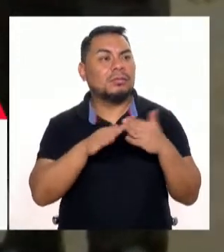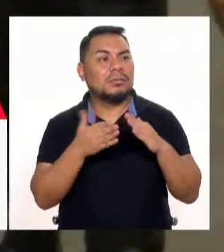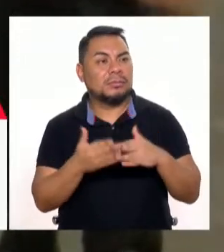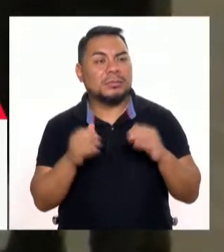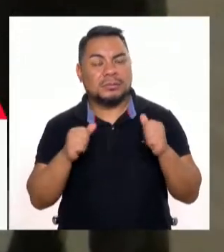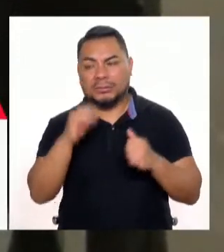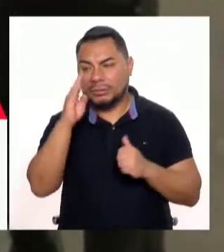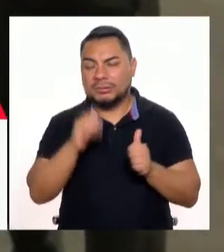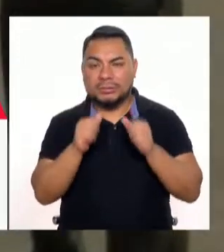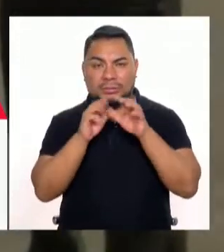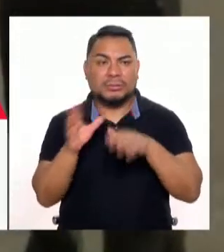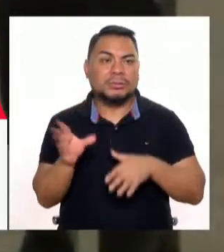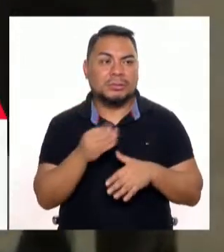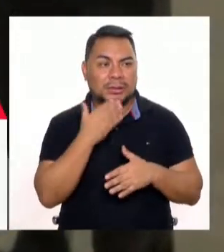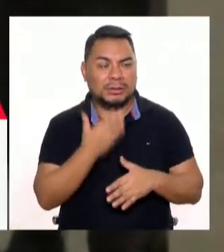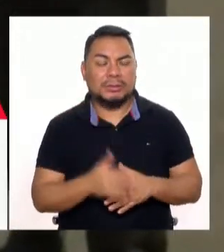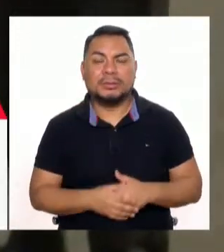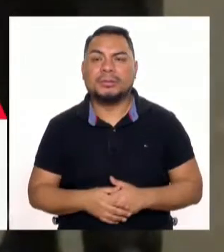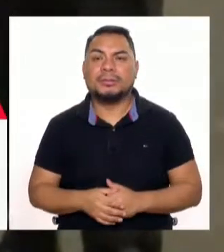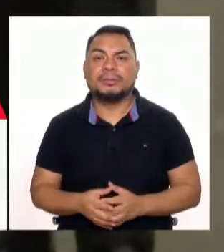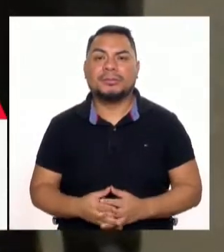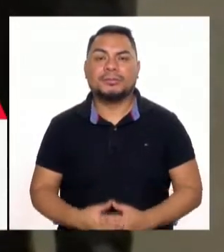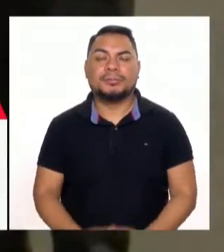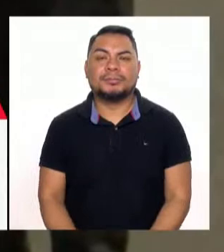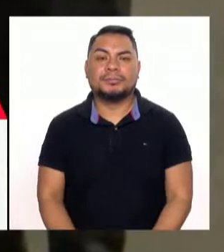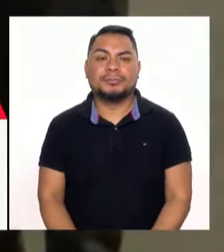Dios los bendiga a todos gracias